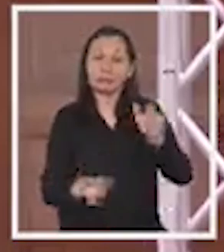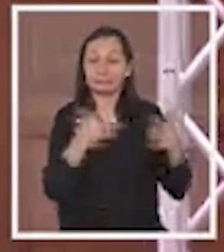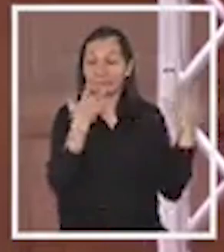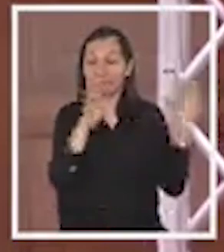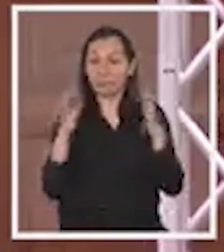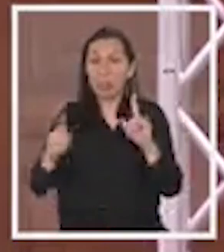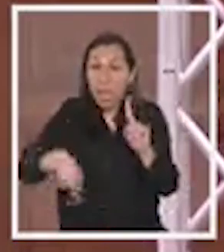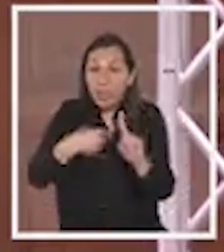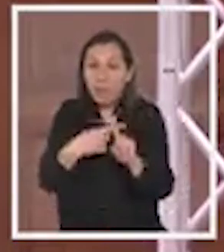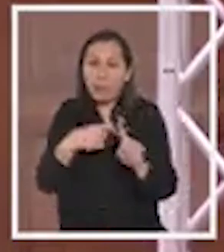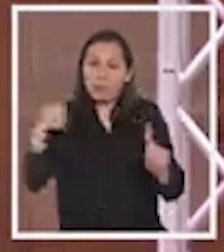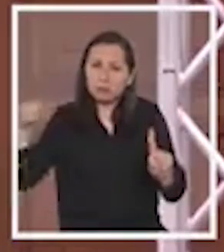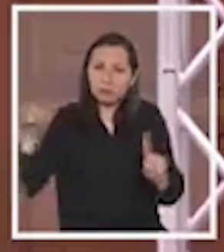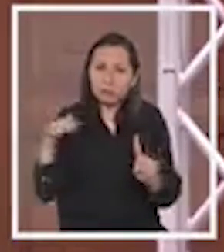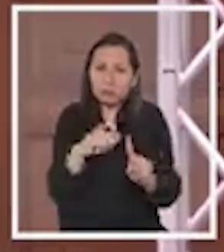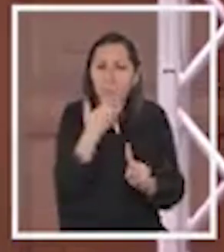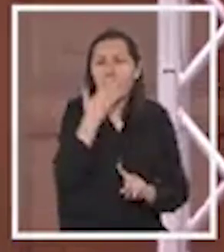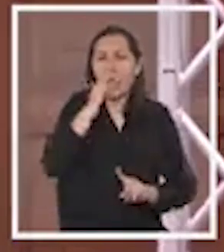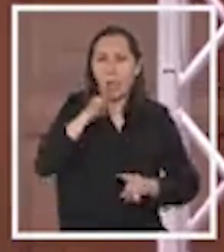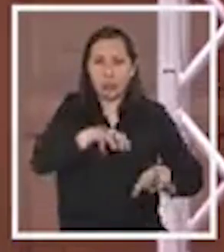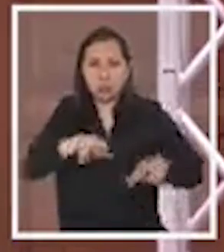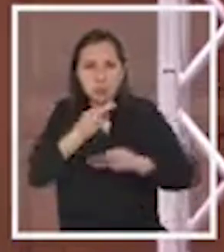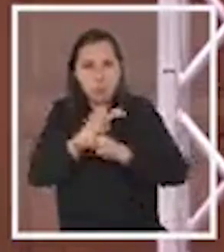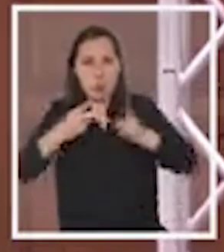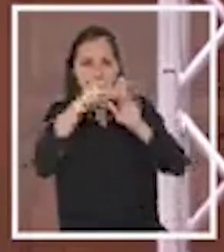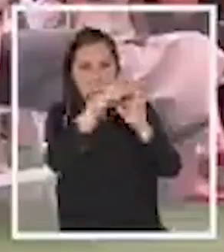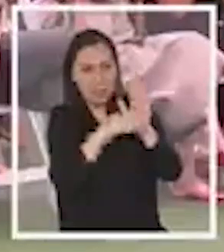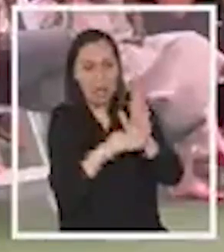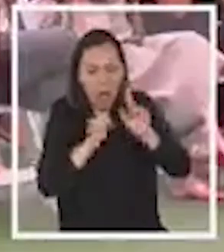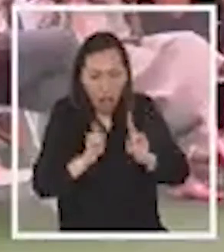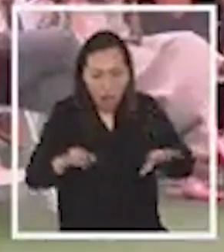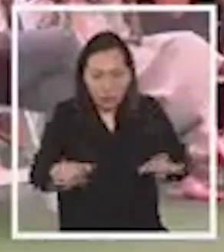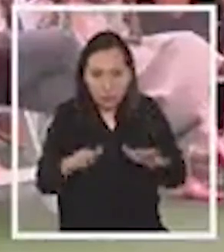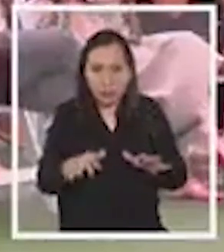además, incide en tener mejores políticas públicas.